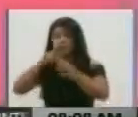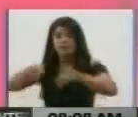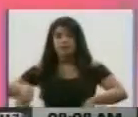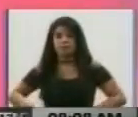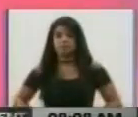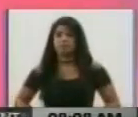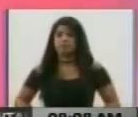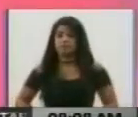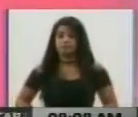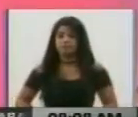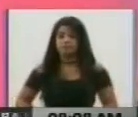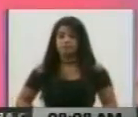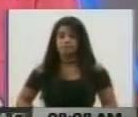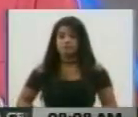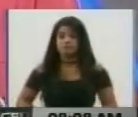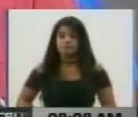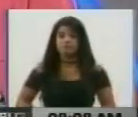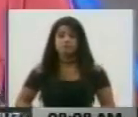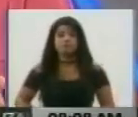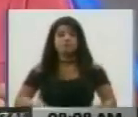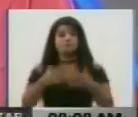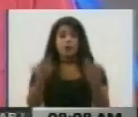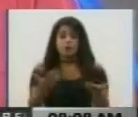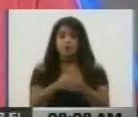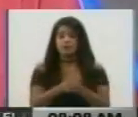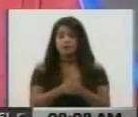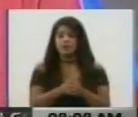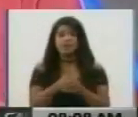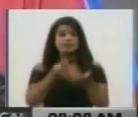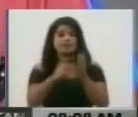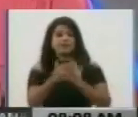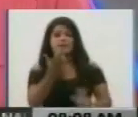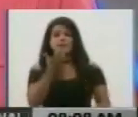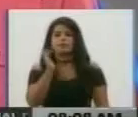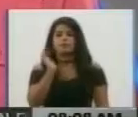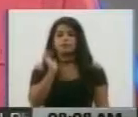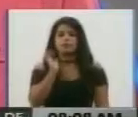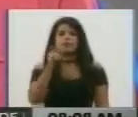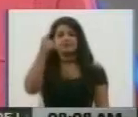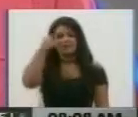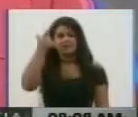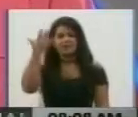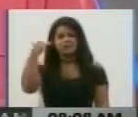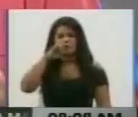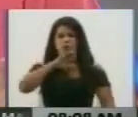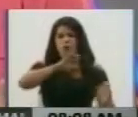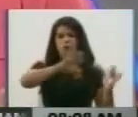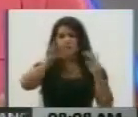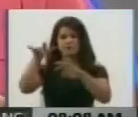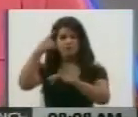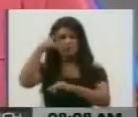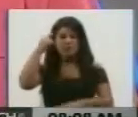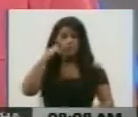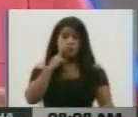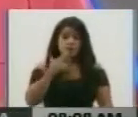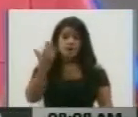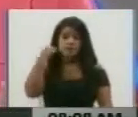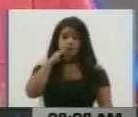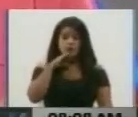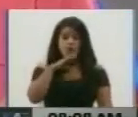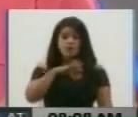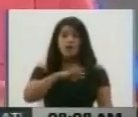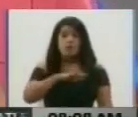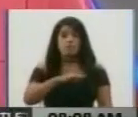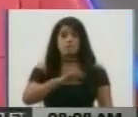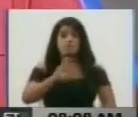cosa de la otra. Así es. Ahora, eso es como que tú dijeras cuando la emigración a Oriente, tú sabes que Bolívar en un momento dado, después de la derrota de